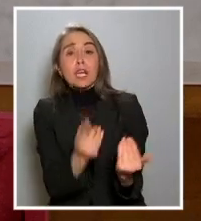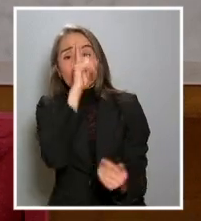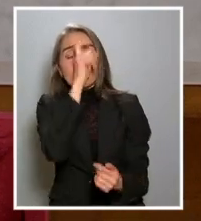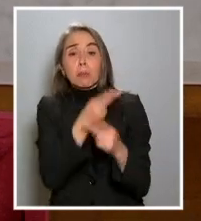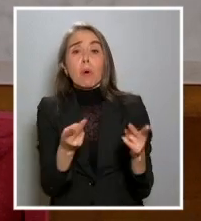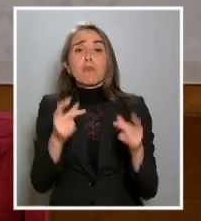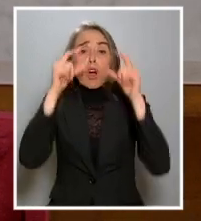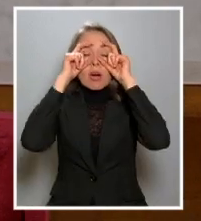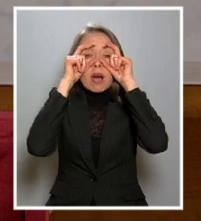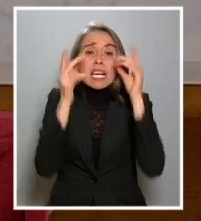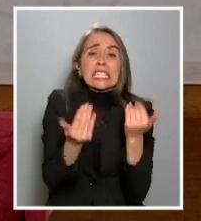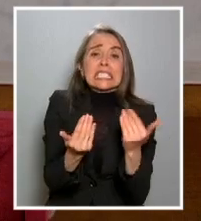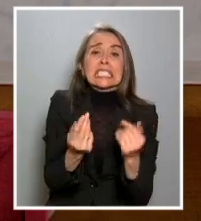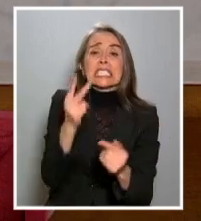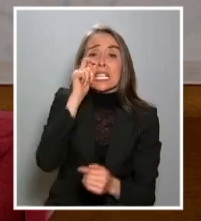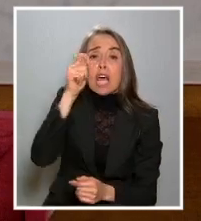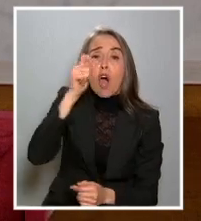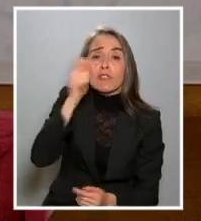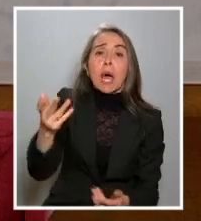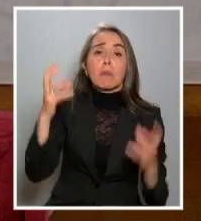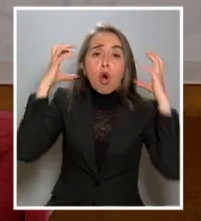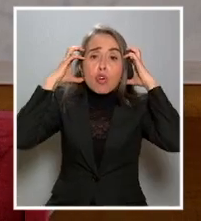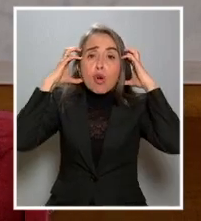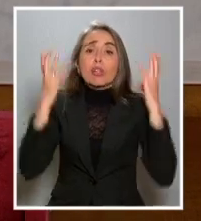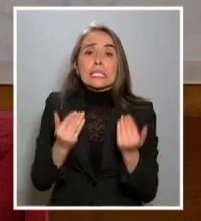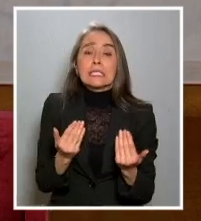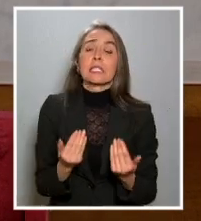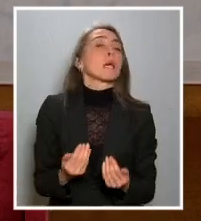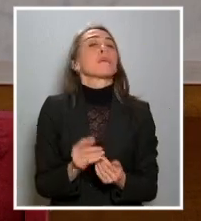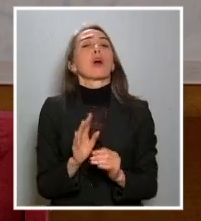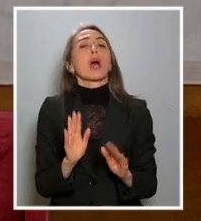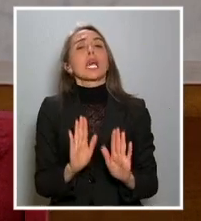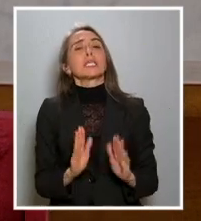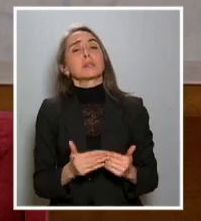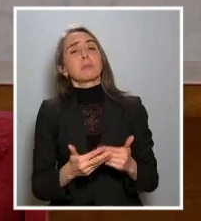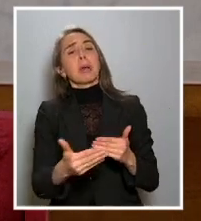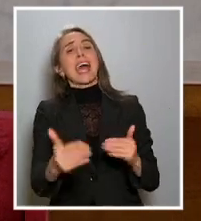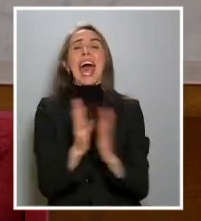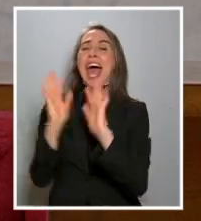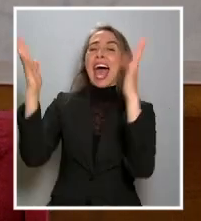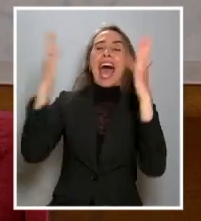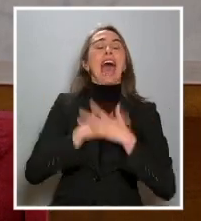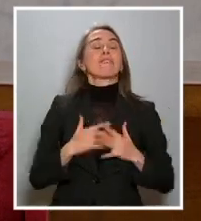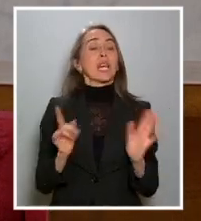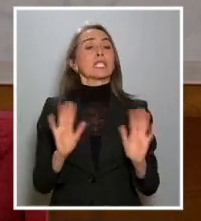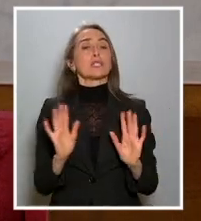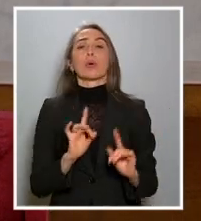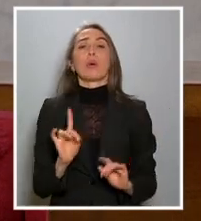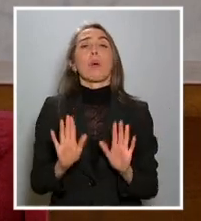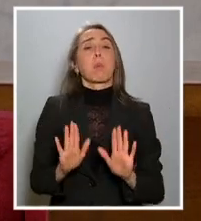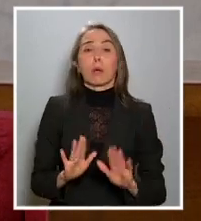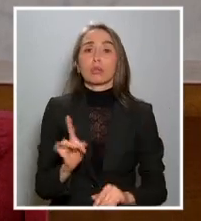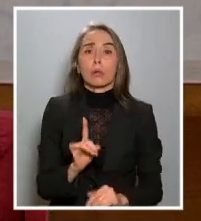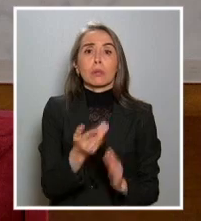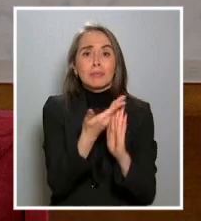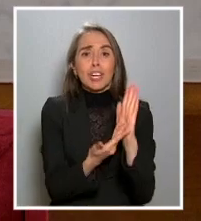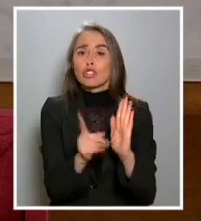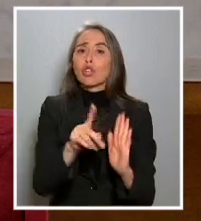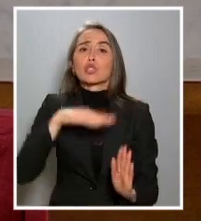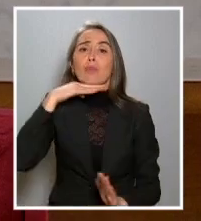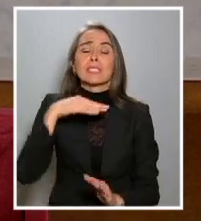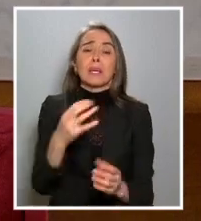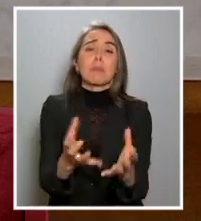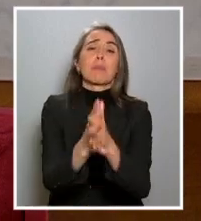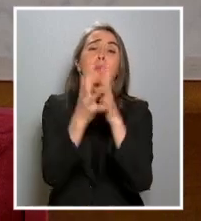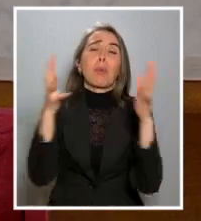público. Pero no hay espacio para solazarse ni congratularse, porque todo esto sigue siendo insuficiente para la